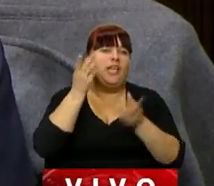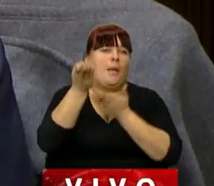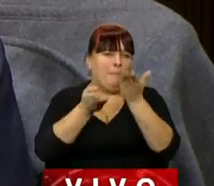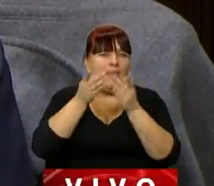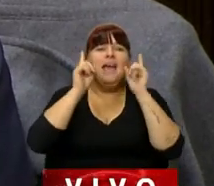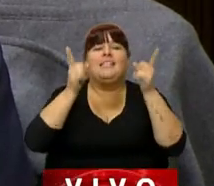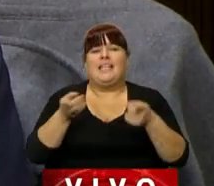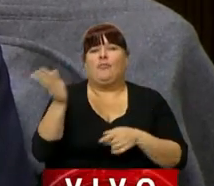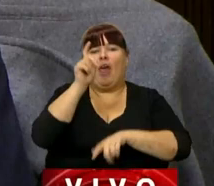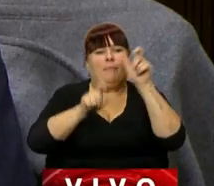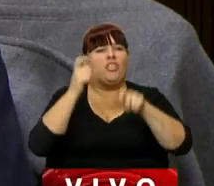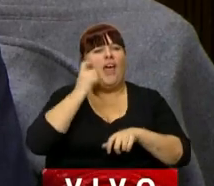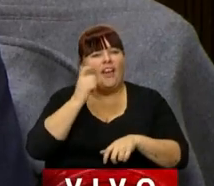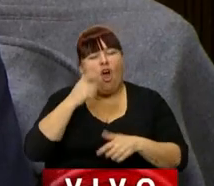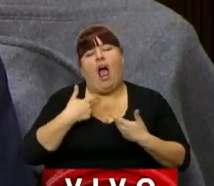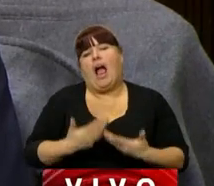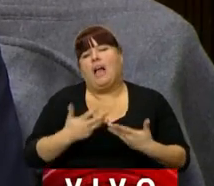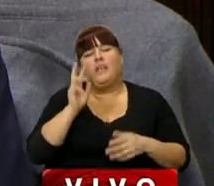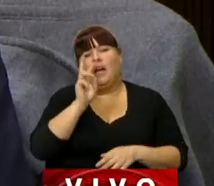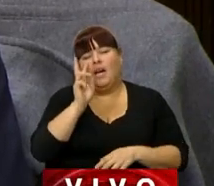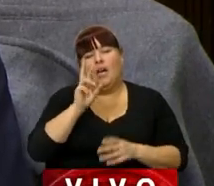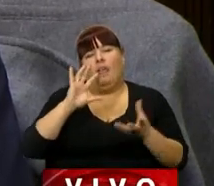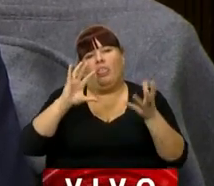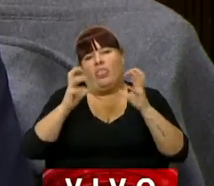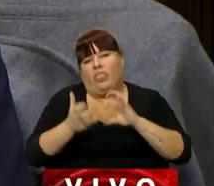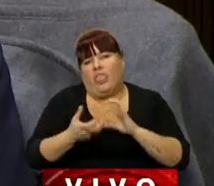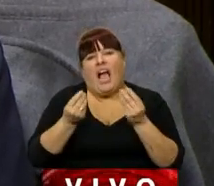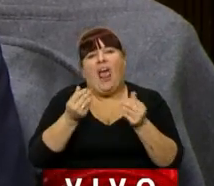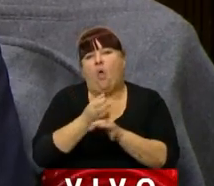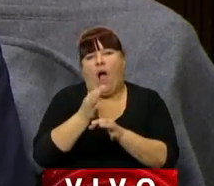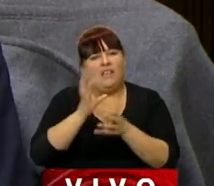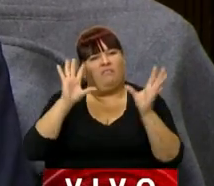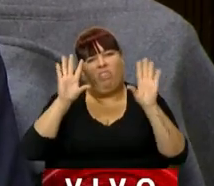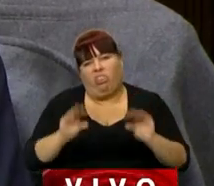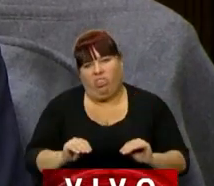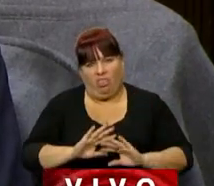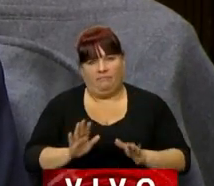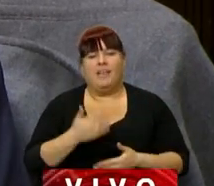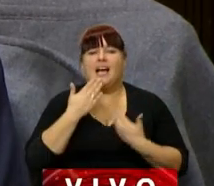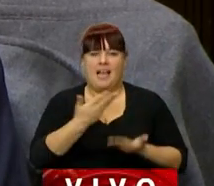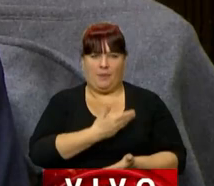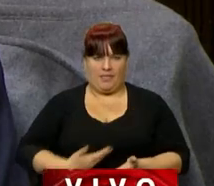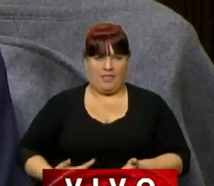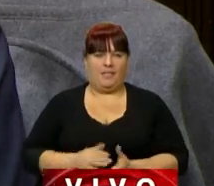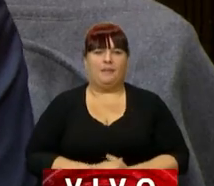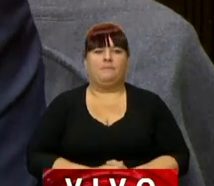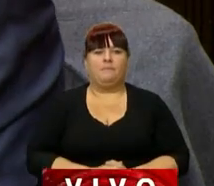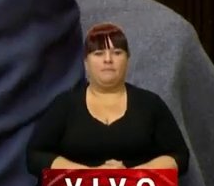docentes, y también todos los riojanos que estamos cansados de ver el deterioro de la calidad educativa de nuestra provincia. Gracias,